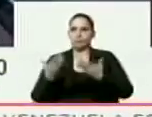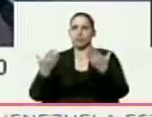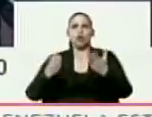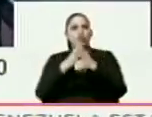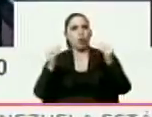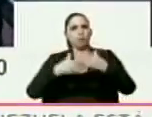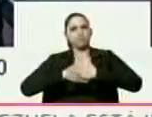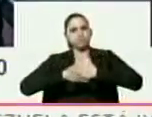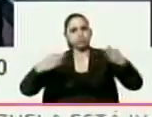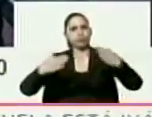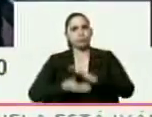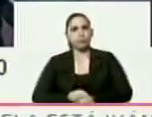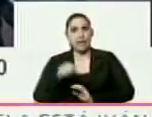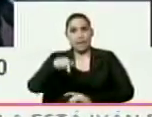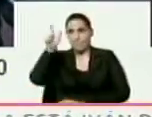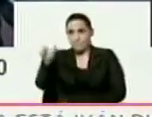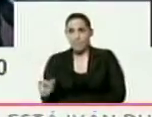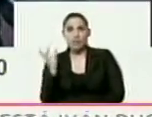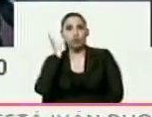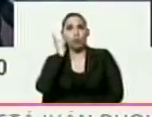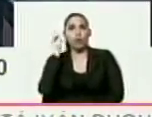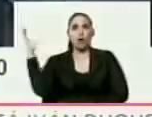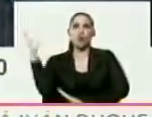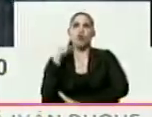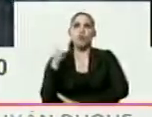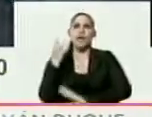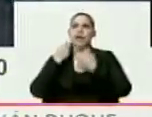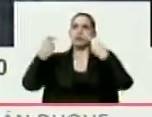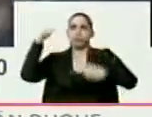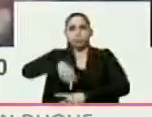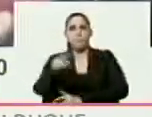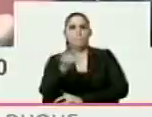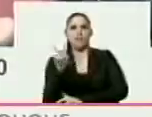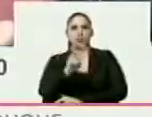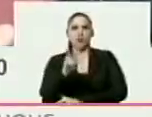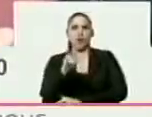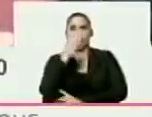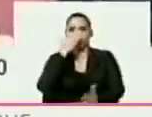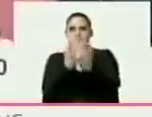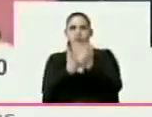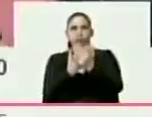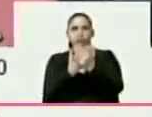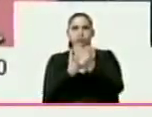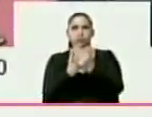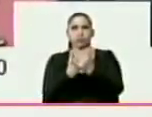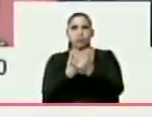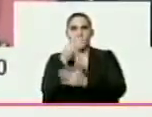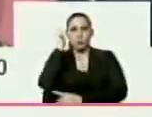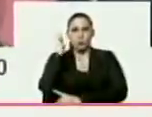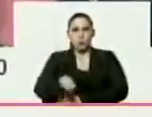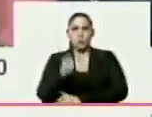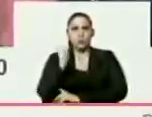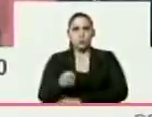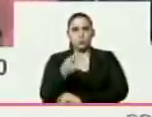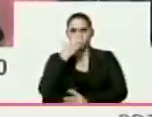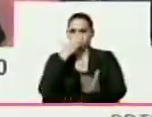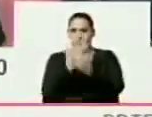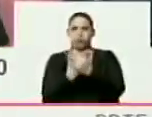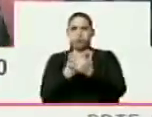garantías para que esta ciudadana colombiana declare desde Venezuela ante la fiscalía, ante los